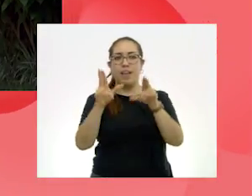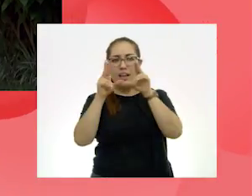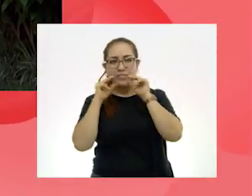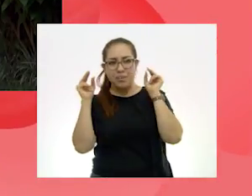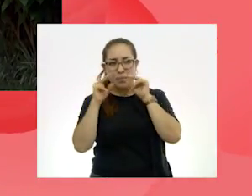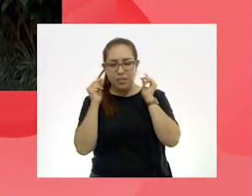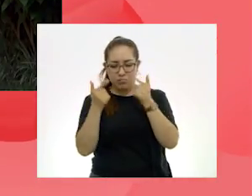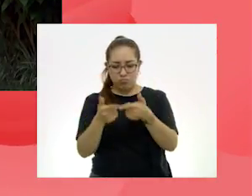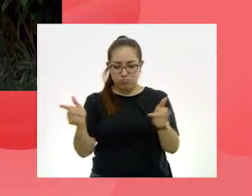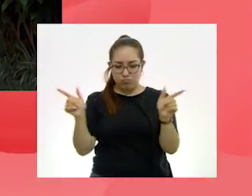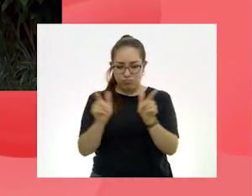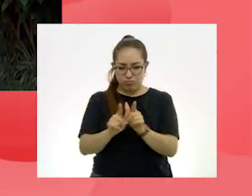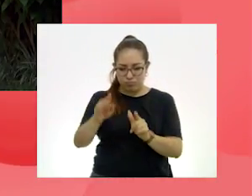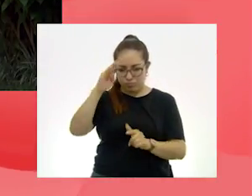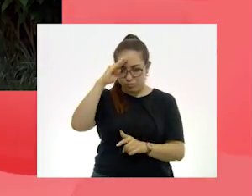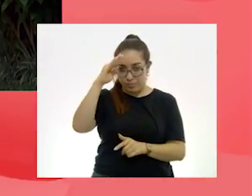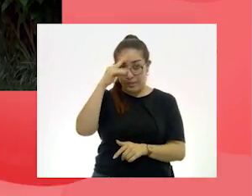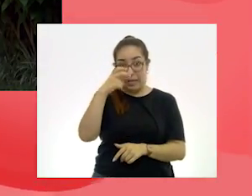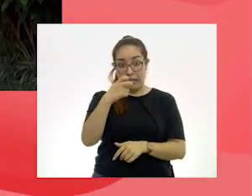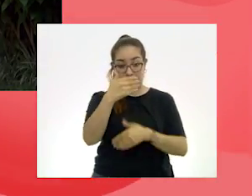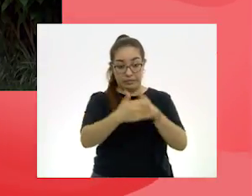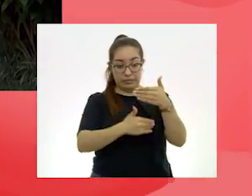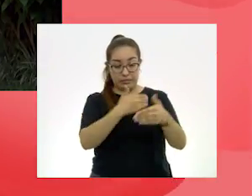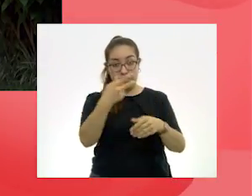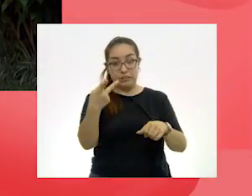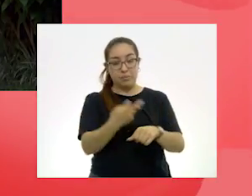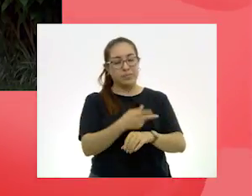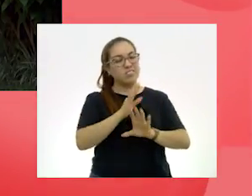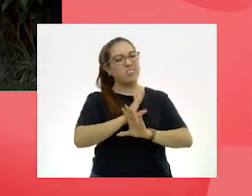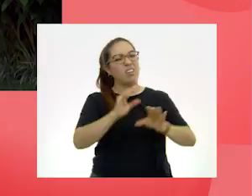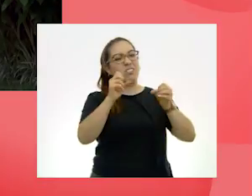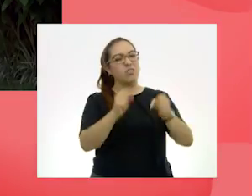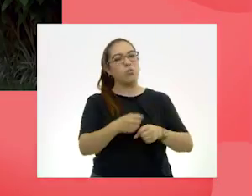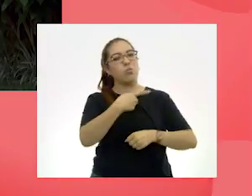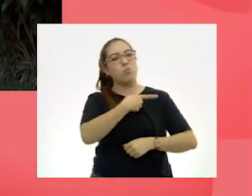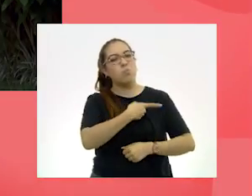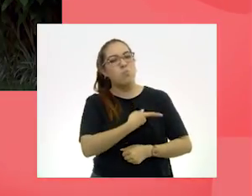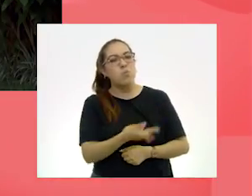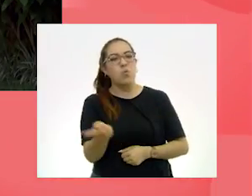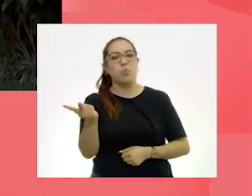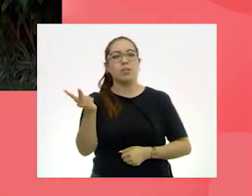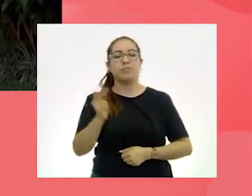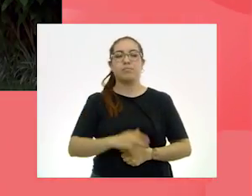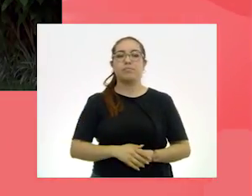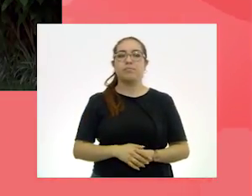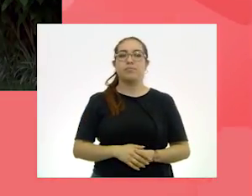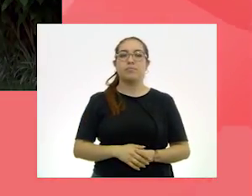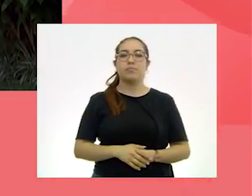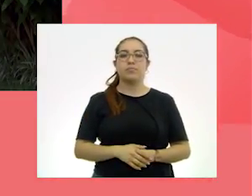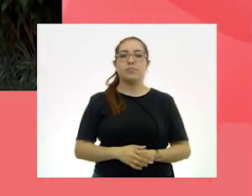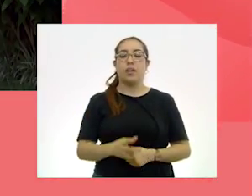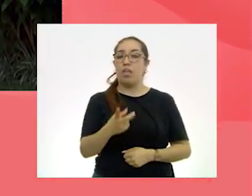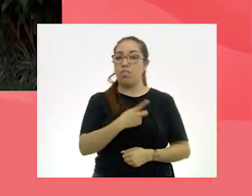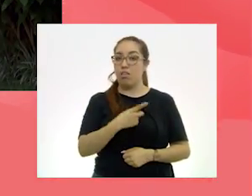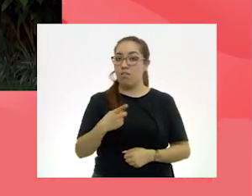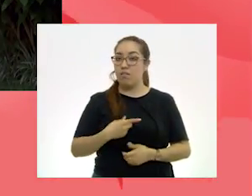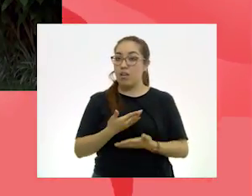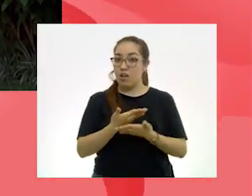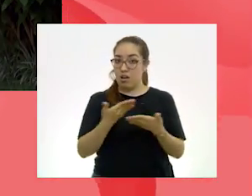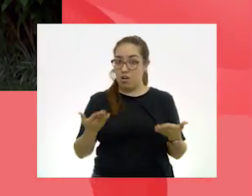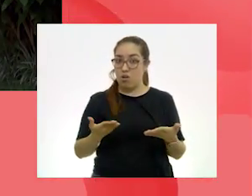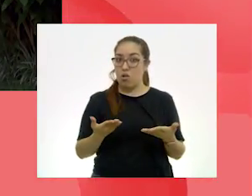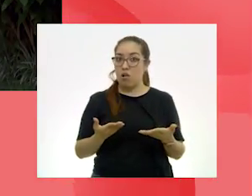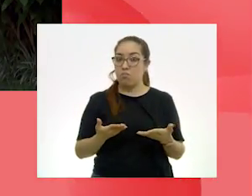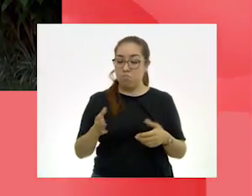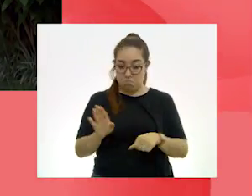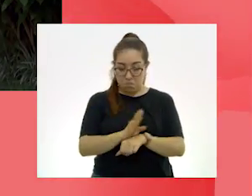consideran que esa monopolización es la fuente de la pobreza y de la opresión. Por lo tanto, había que confiscarlos y había que beneficiar